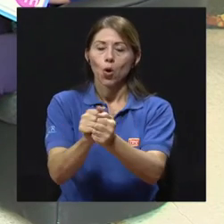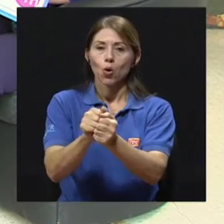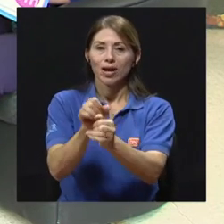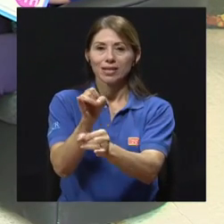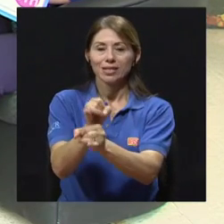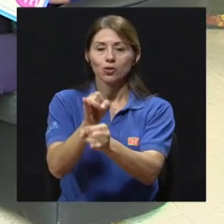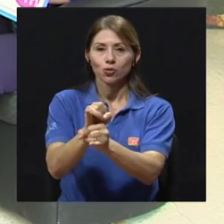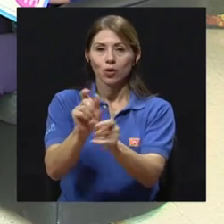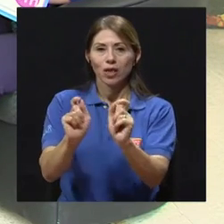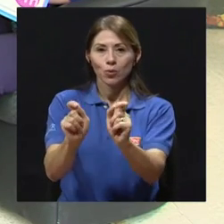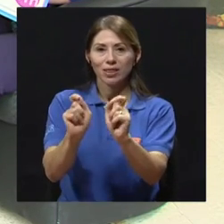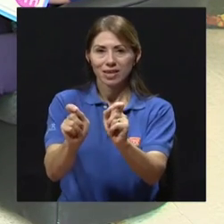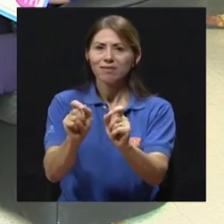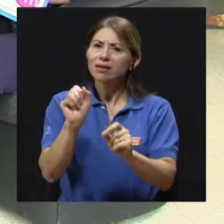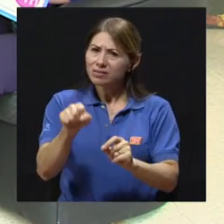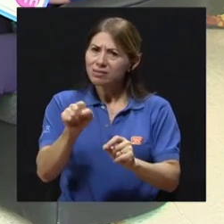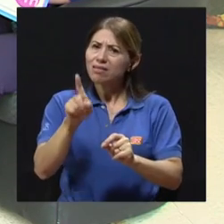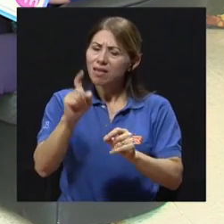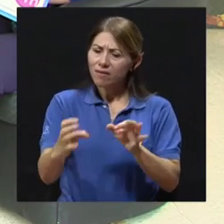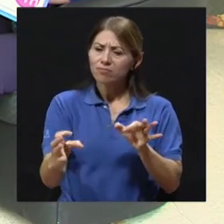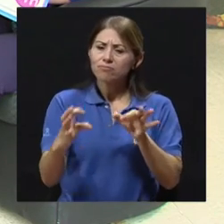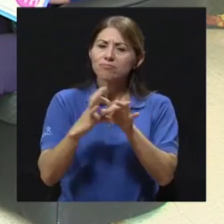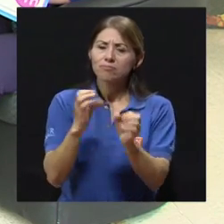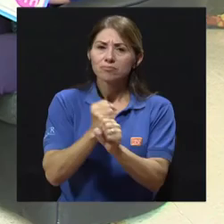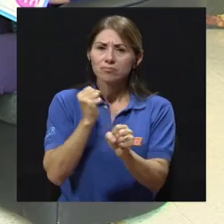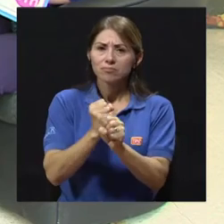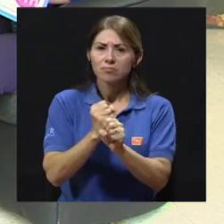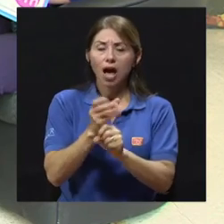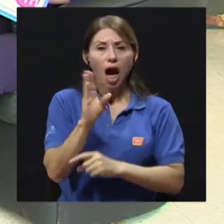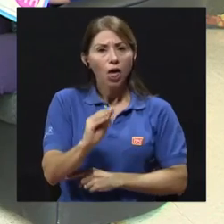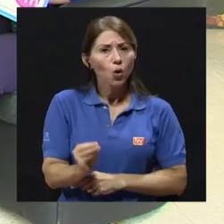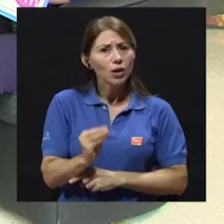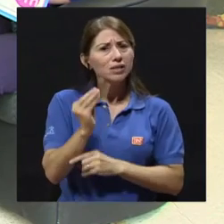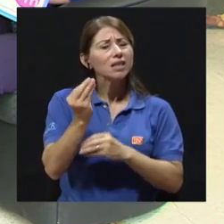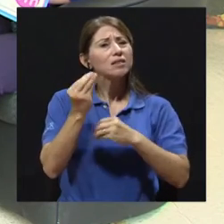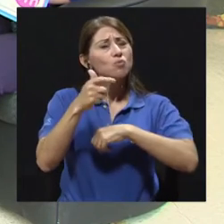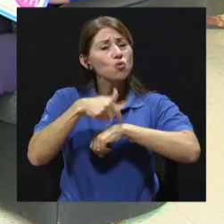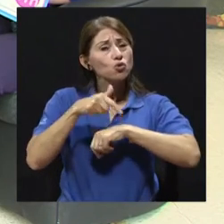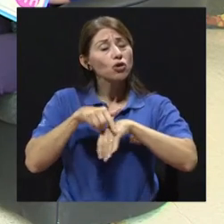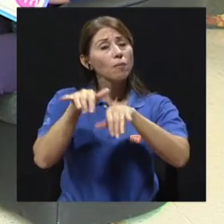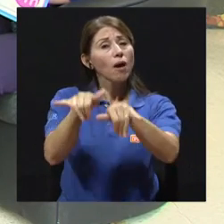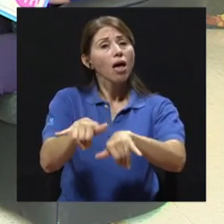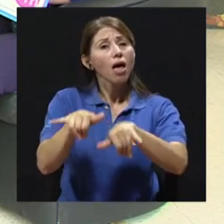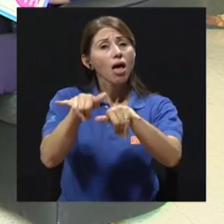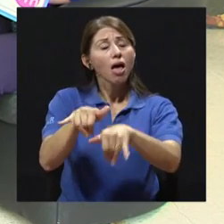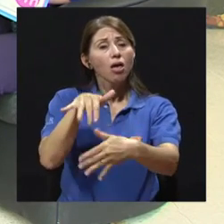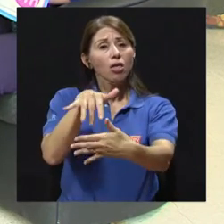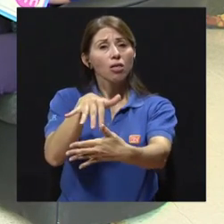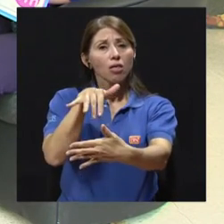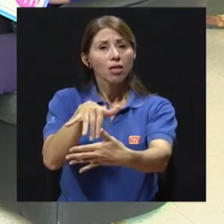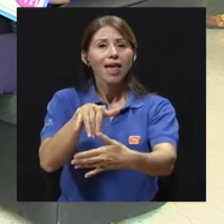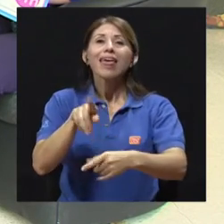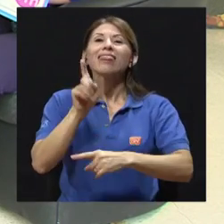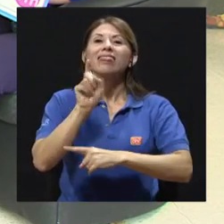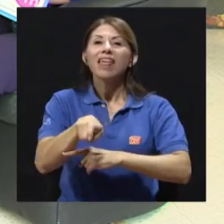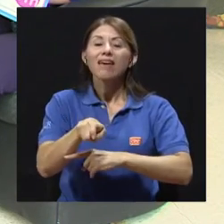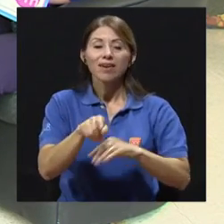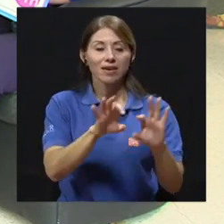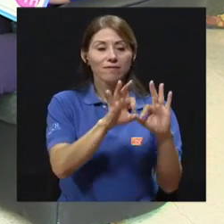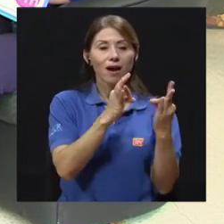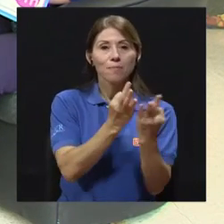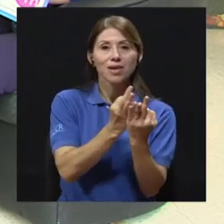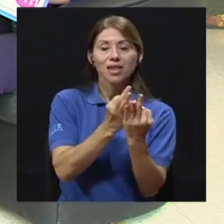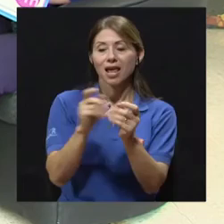que sí. Los adolescentes pasan mucho tiempo dentro de los centros, ¿verdad? Entonces tiene que ser como un balance entre las dos